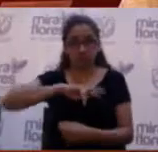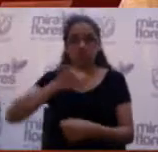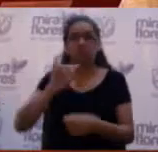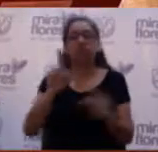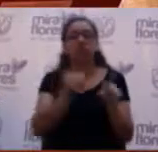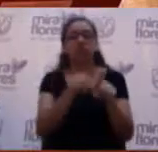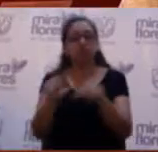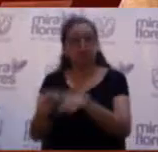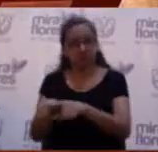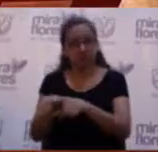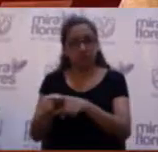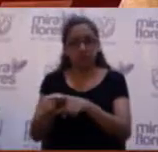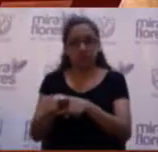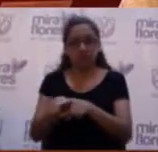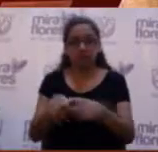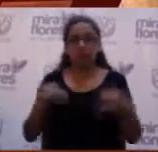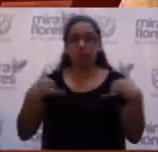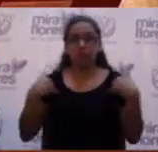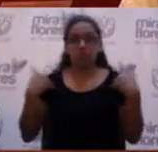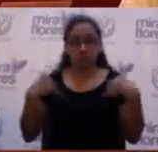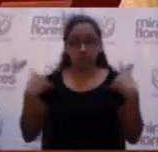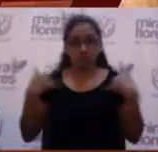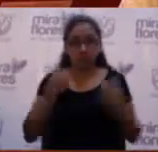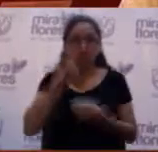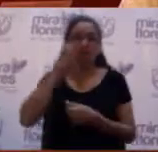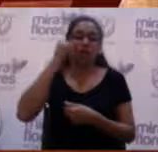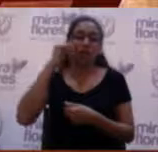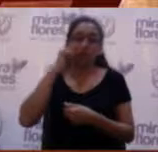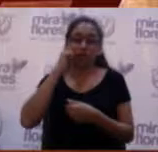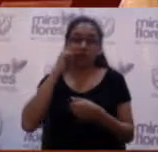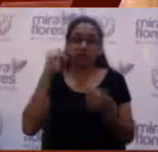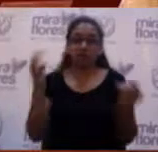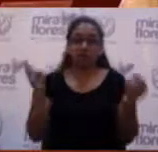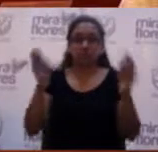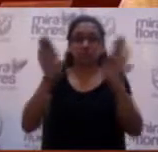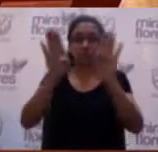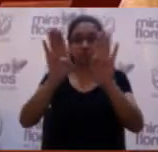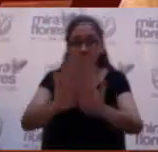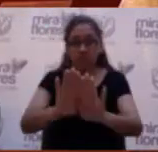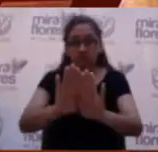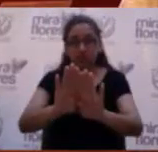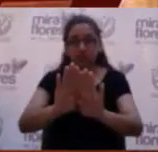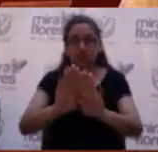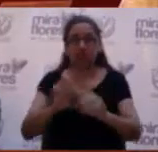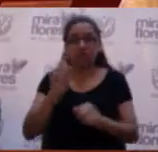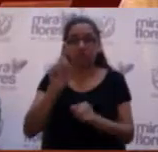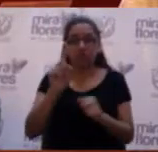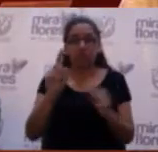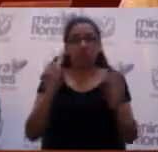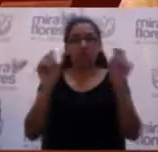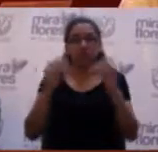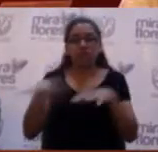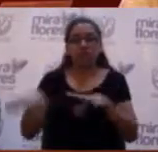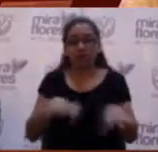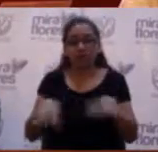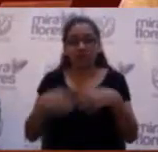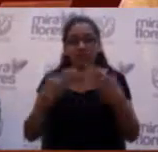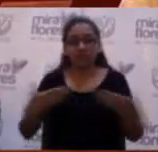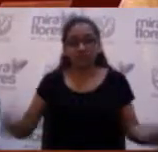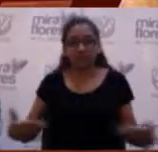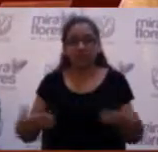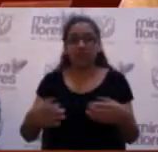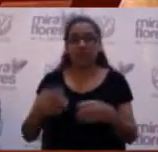actividades que tenemos con los jóvenes. Ayer estuvimos clausurando una serie de actividades que los